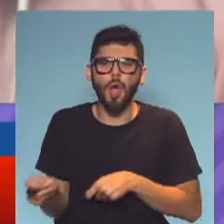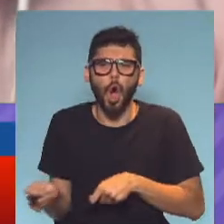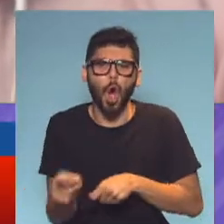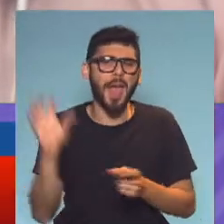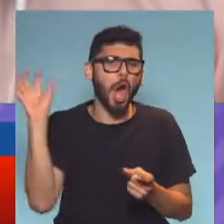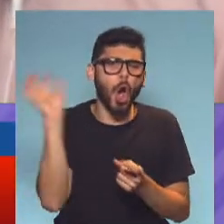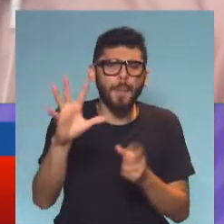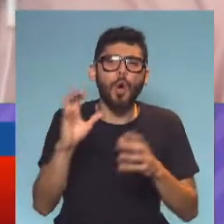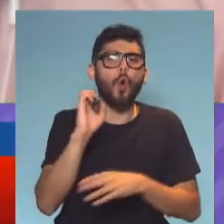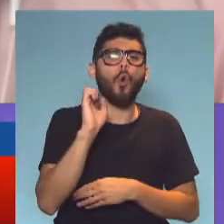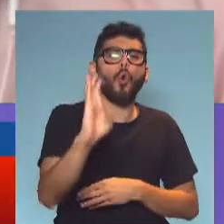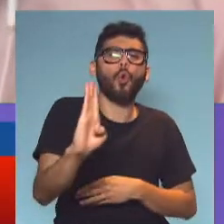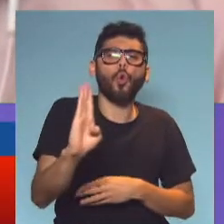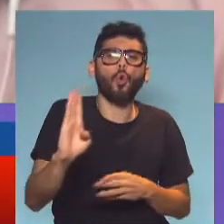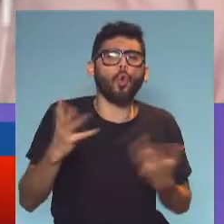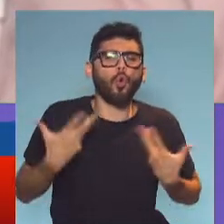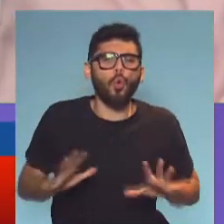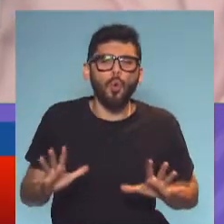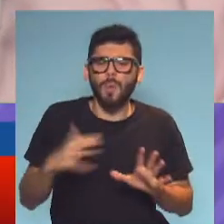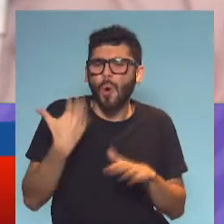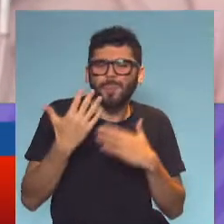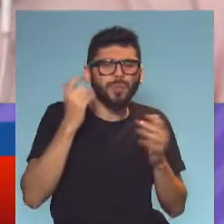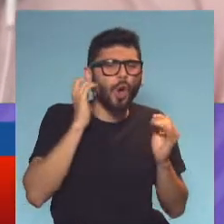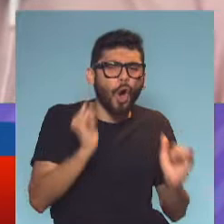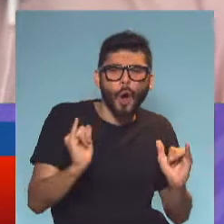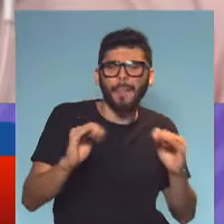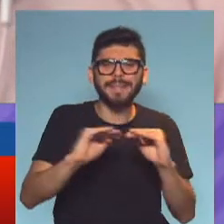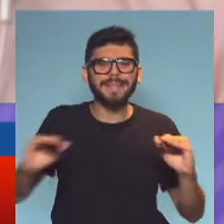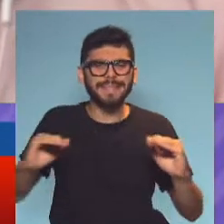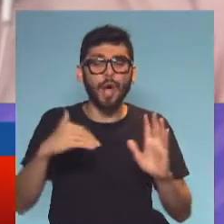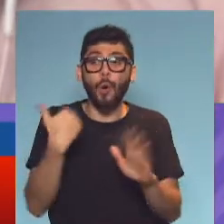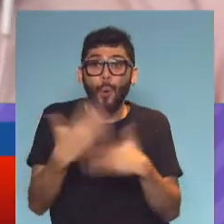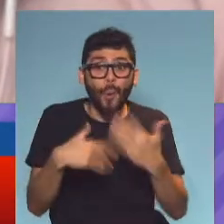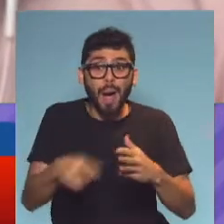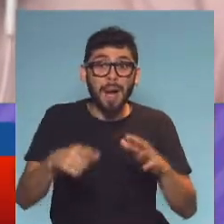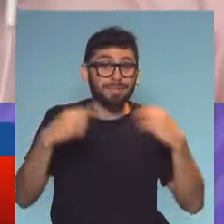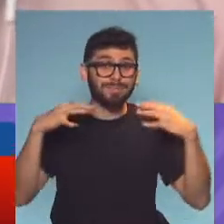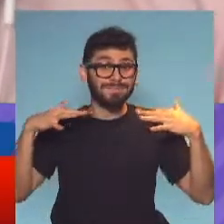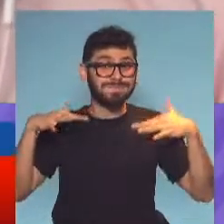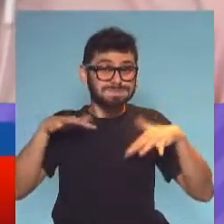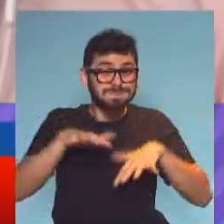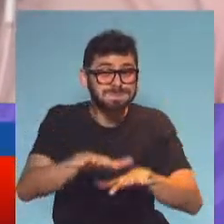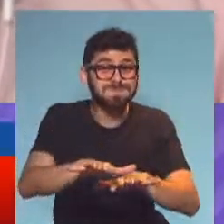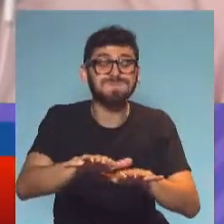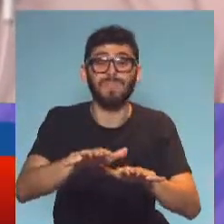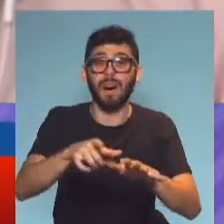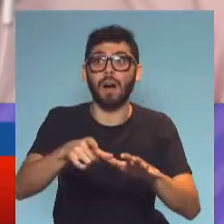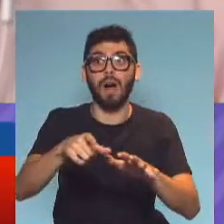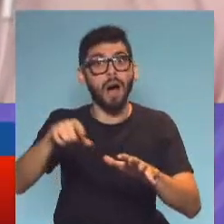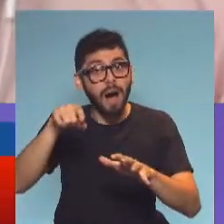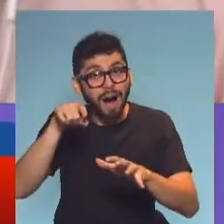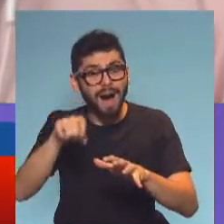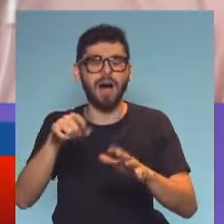todos hablo. Ellos que juegan infantiles y juveniles, que son además masivos, que están porque